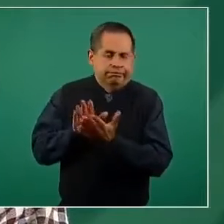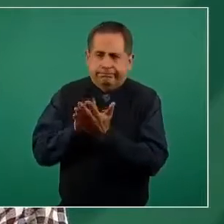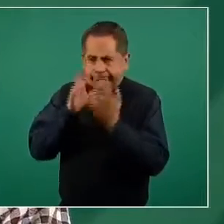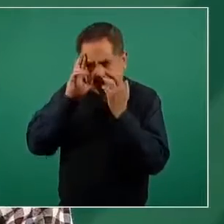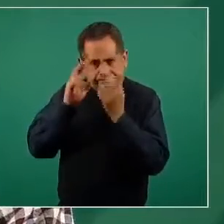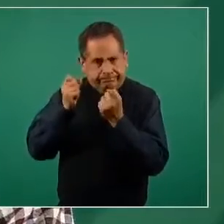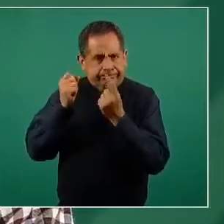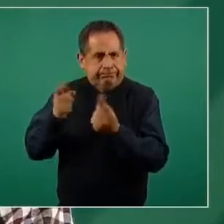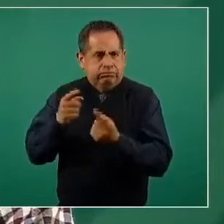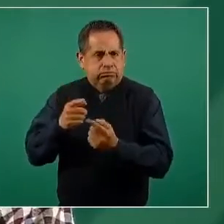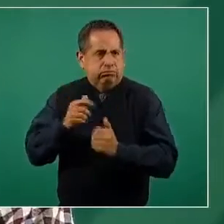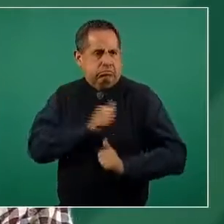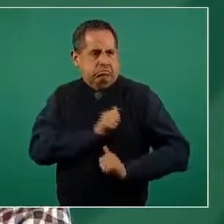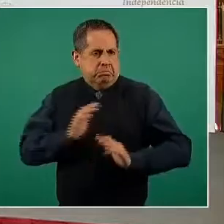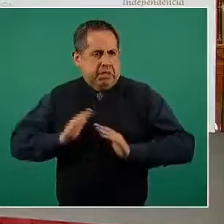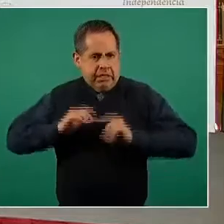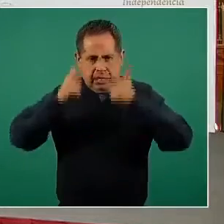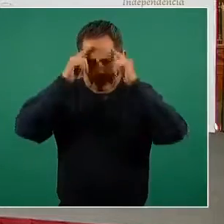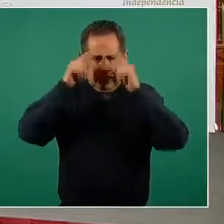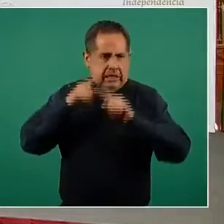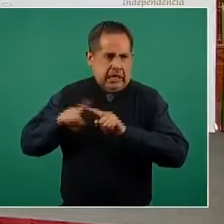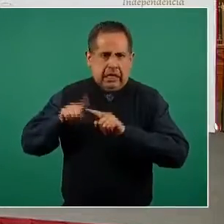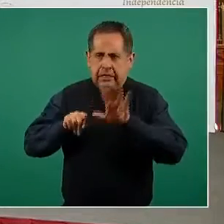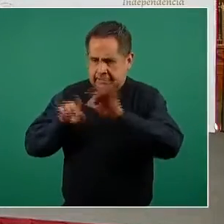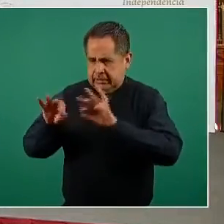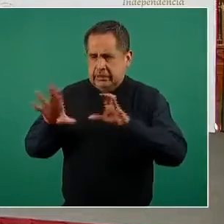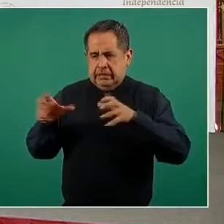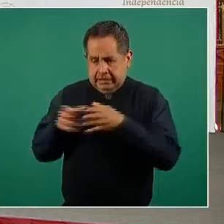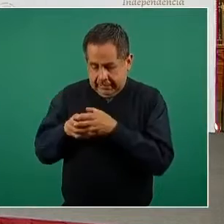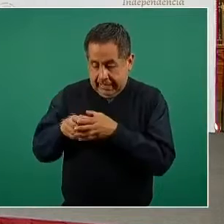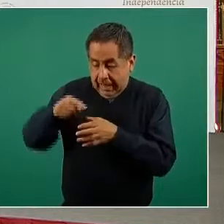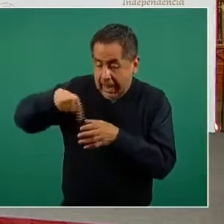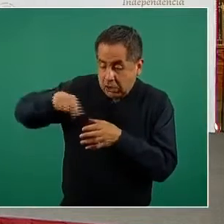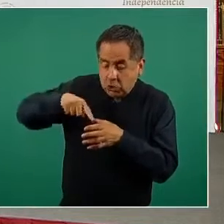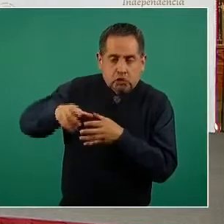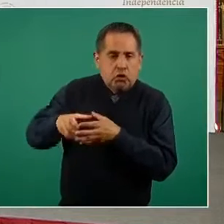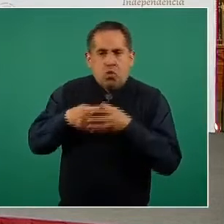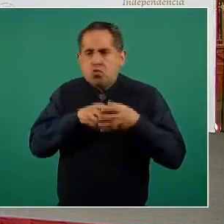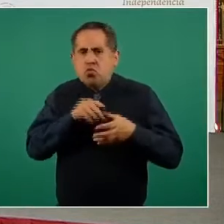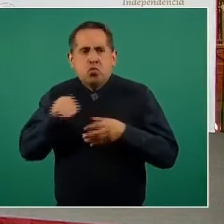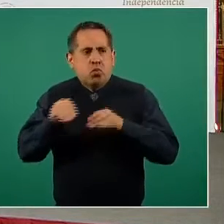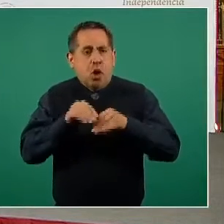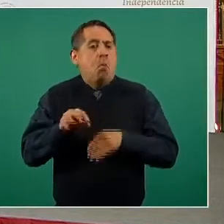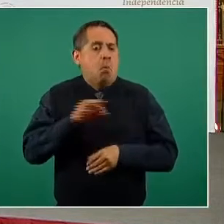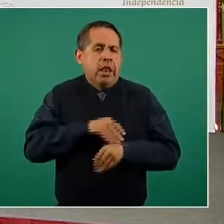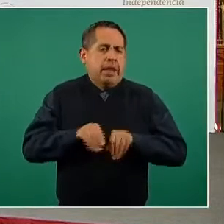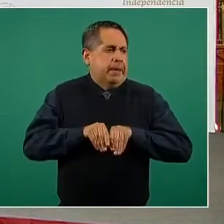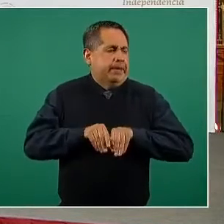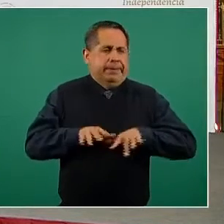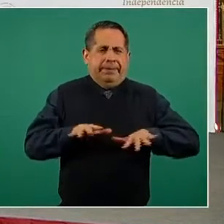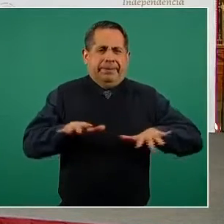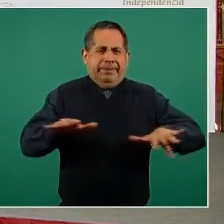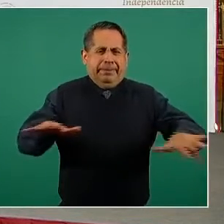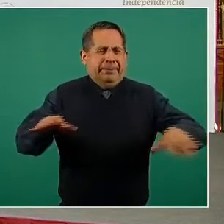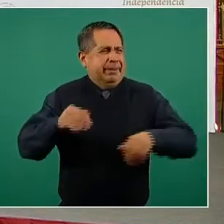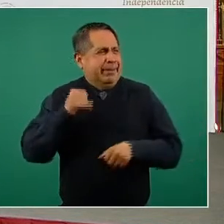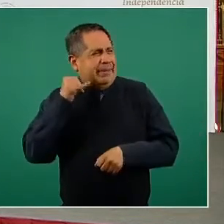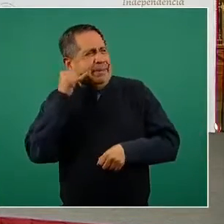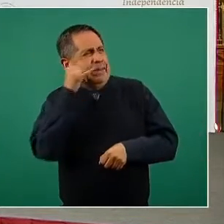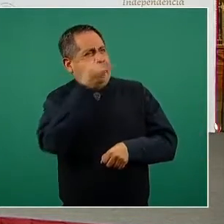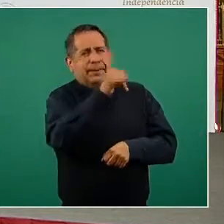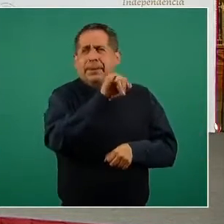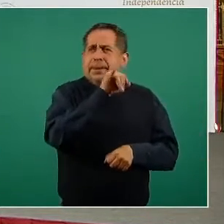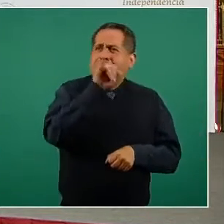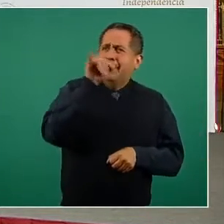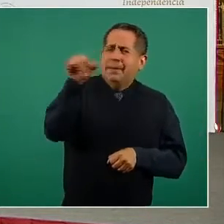Armadas. Y esto lo que nos permite es una expansión logística, de capacidad logística, de llegar a todos los